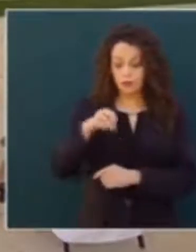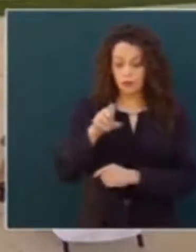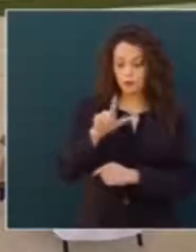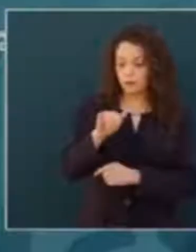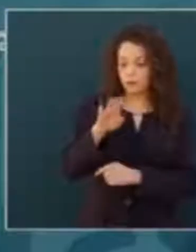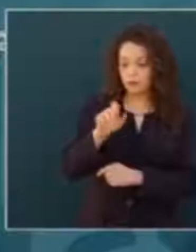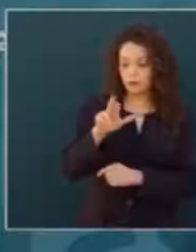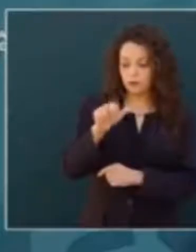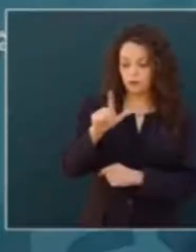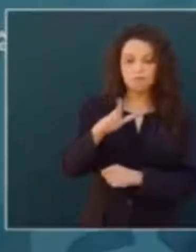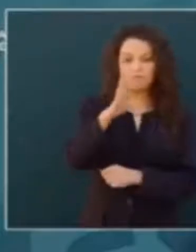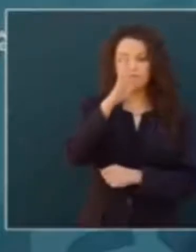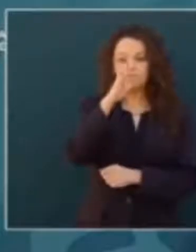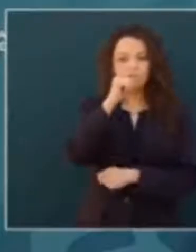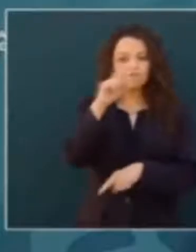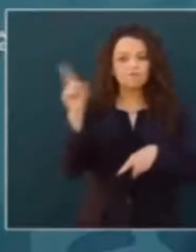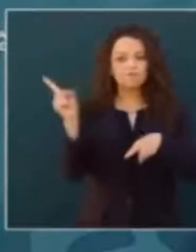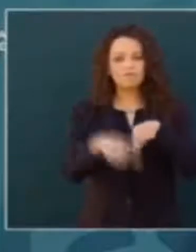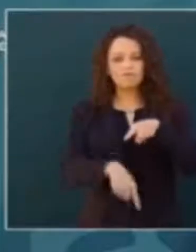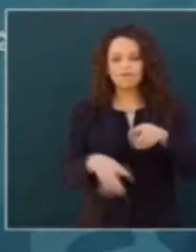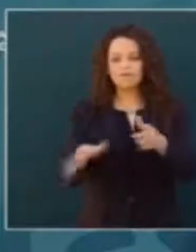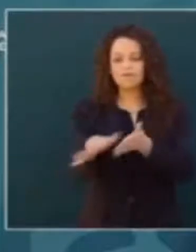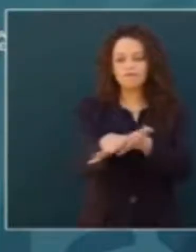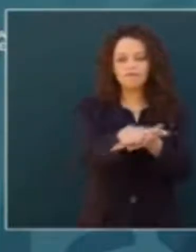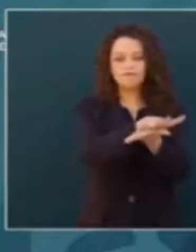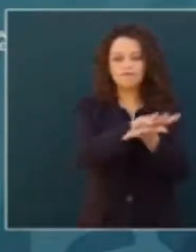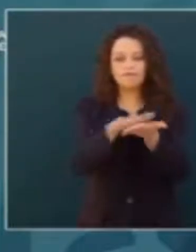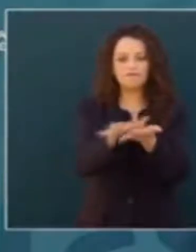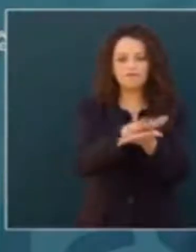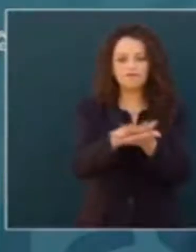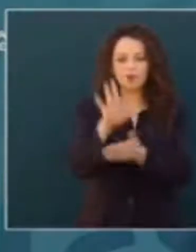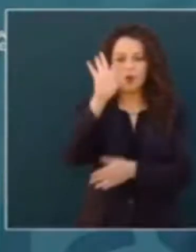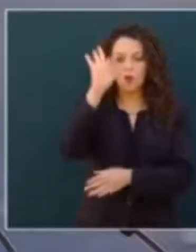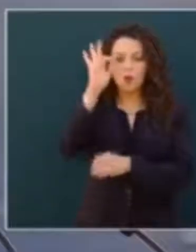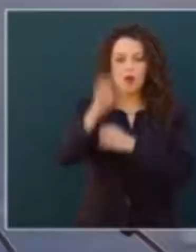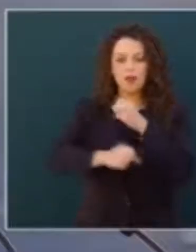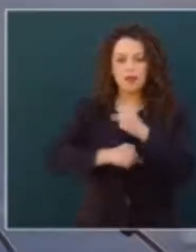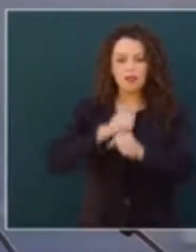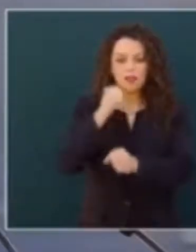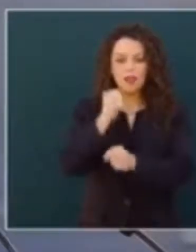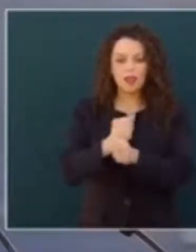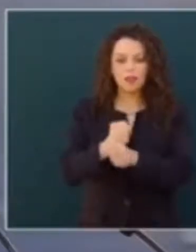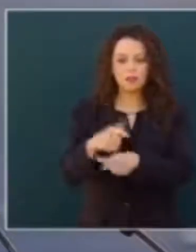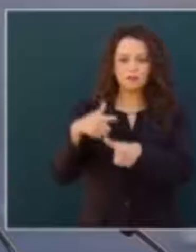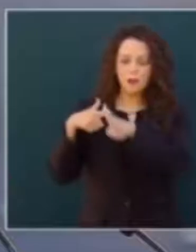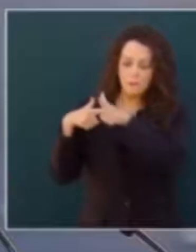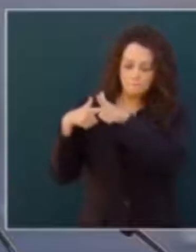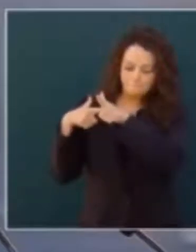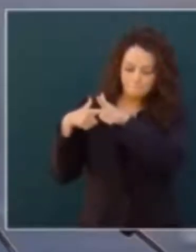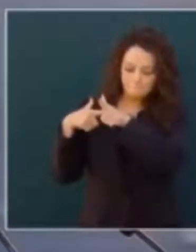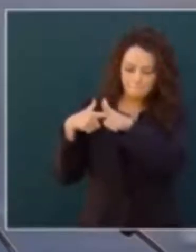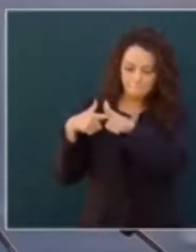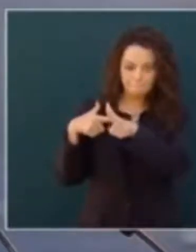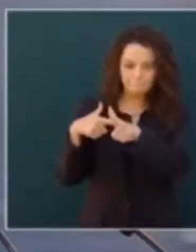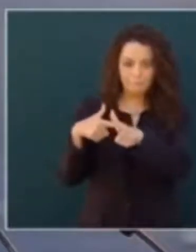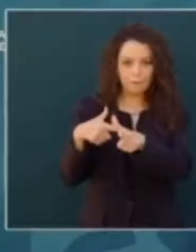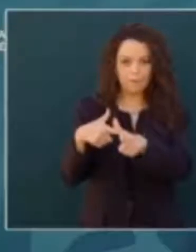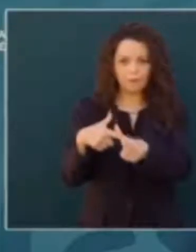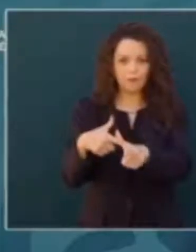logró destruirla en las 4 décadas en las que permaneció en el